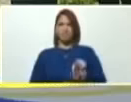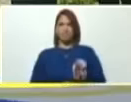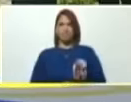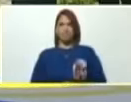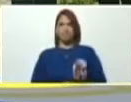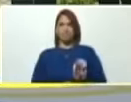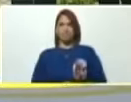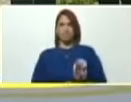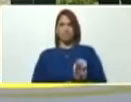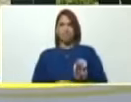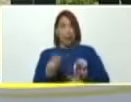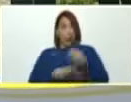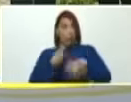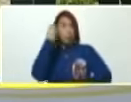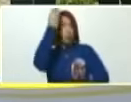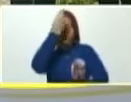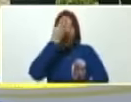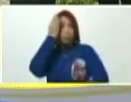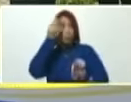Hagamos conciencia.